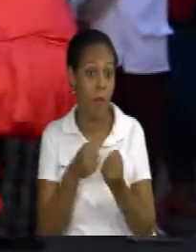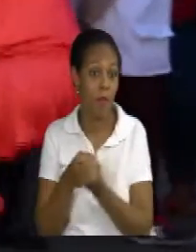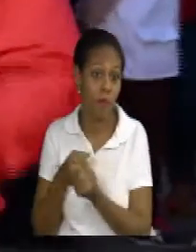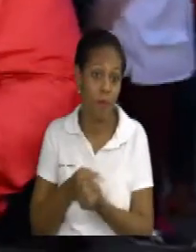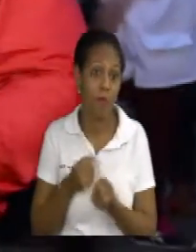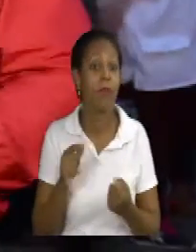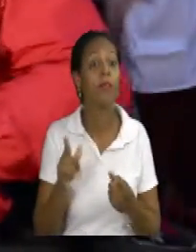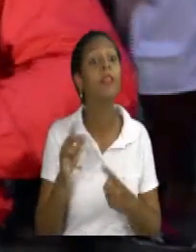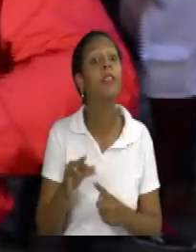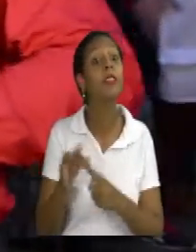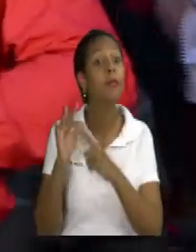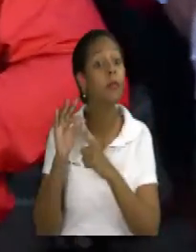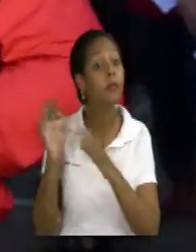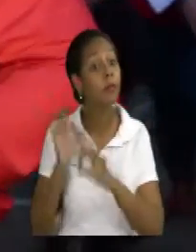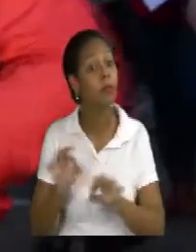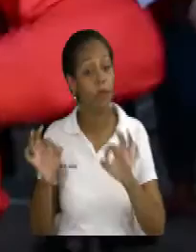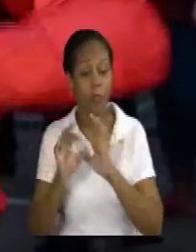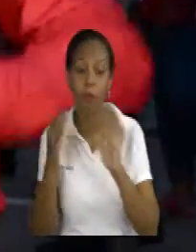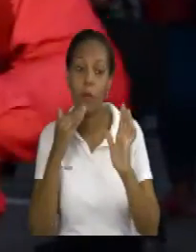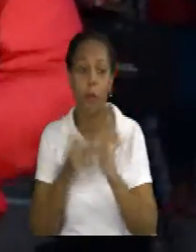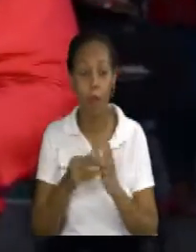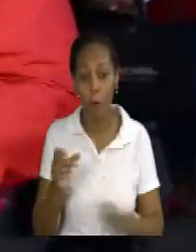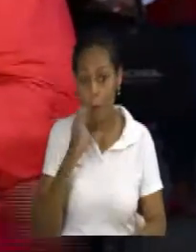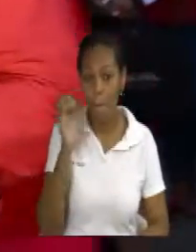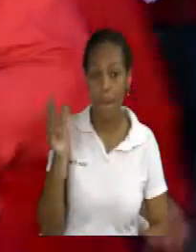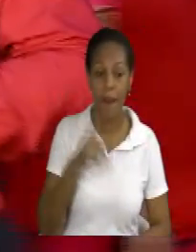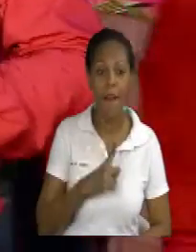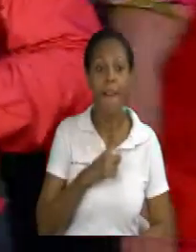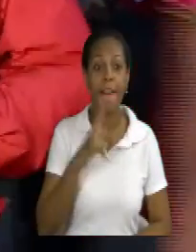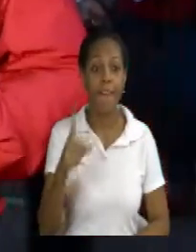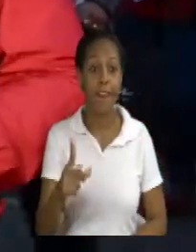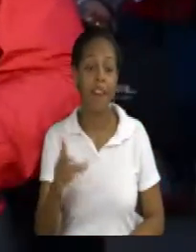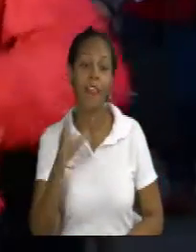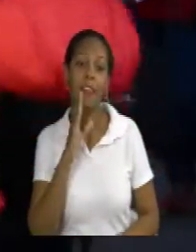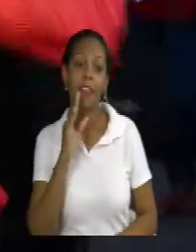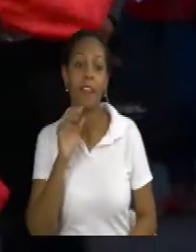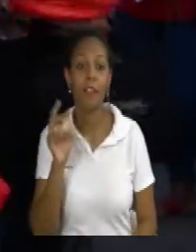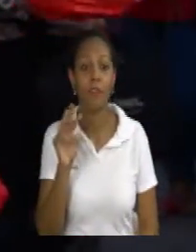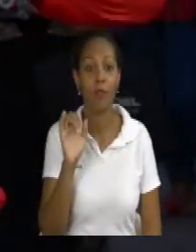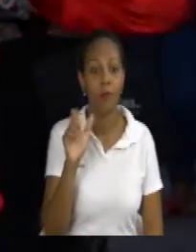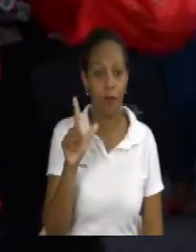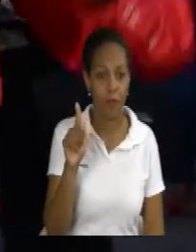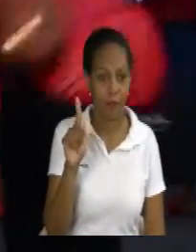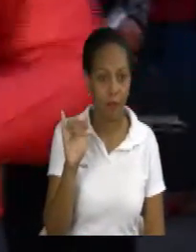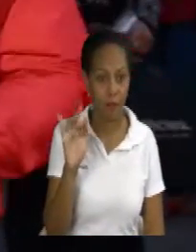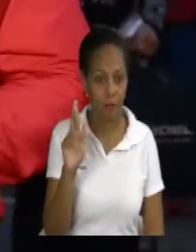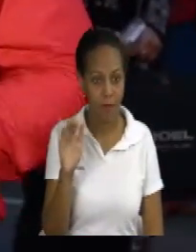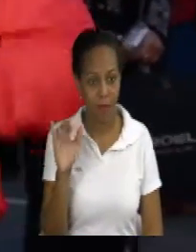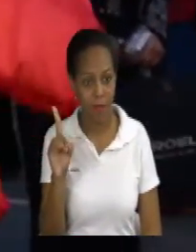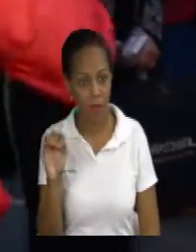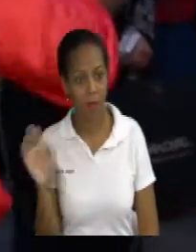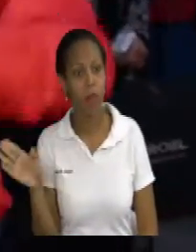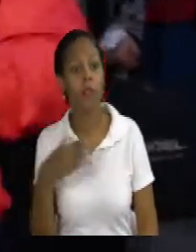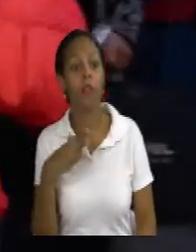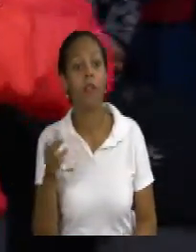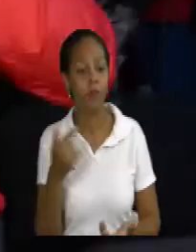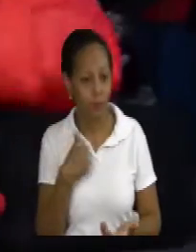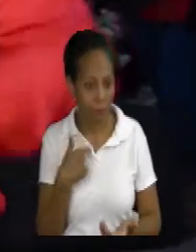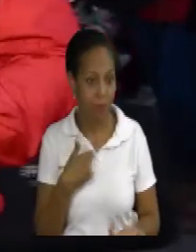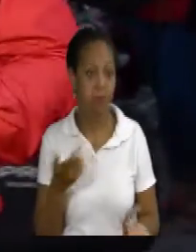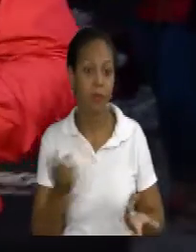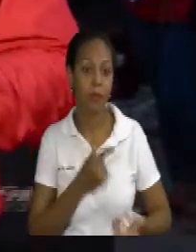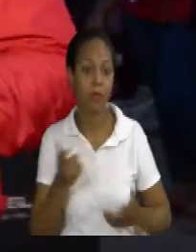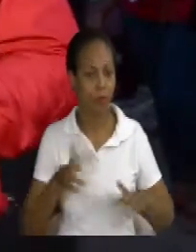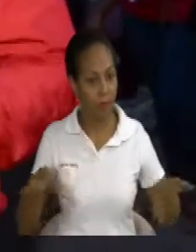persona tan importante como el representante a la Cámara y un líder natural como es Wilfrido Usurriaga, a todo su equipo de trabajo, a todas las personas que